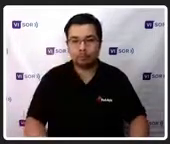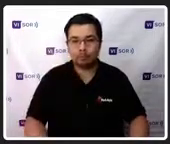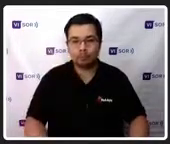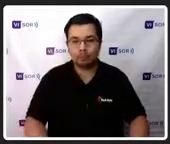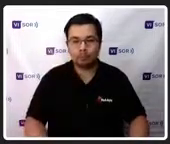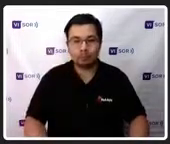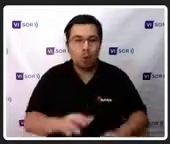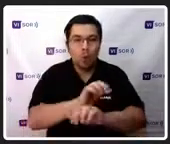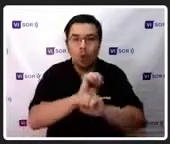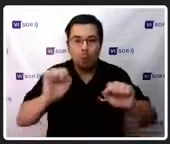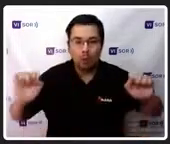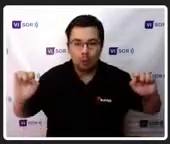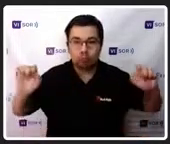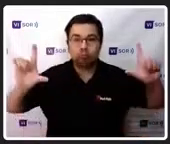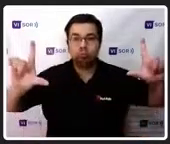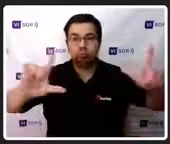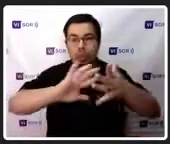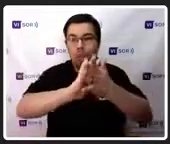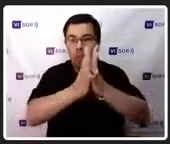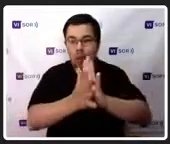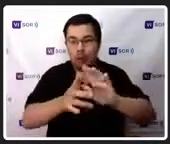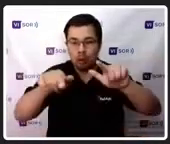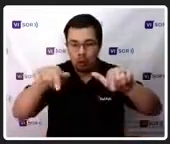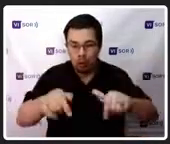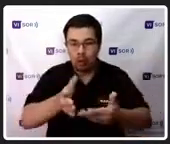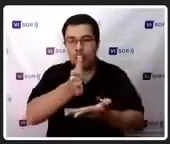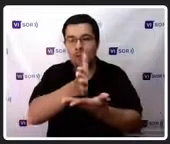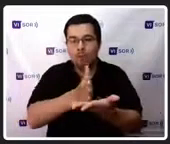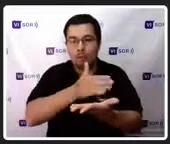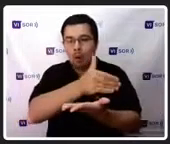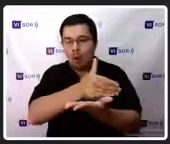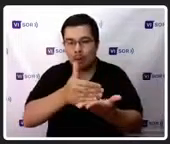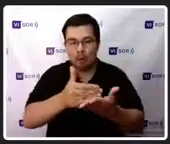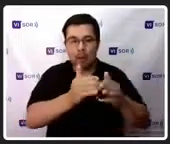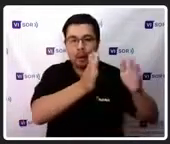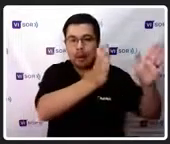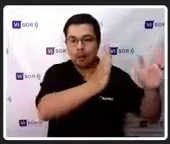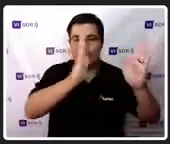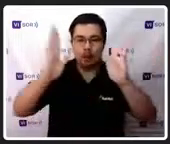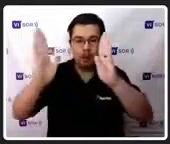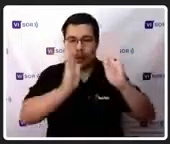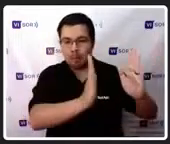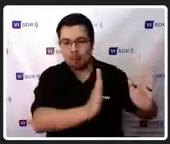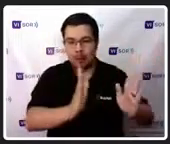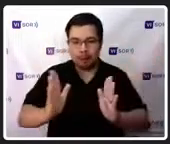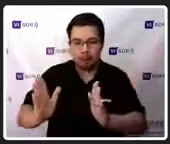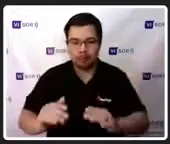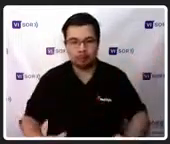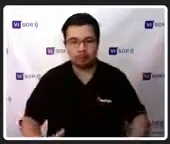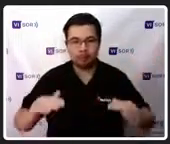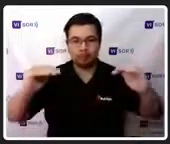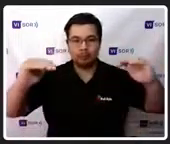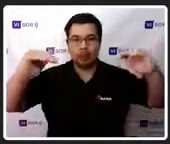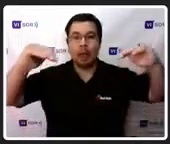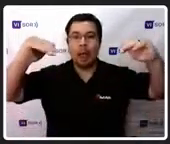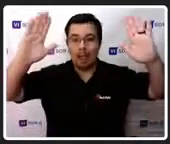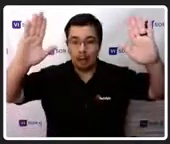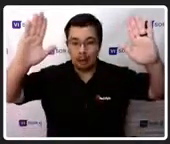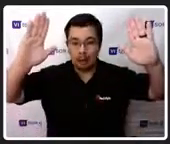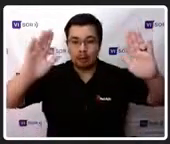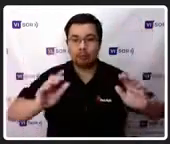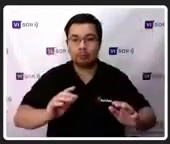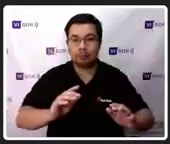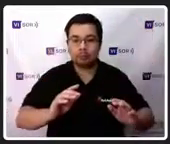de especialidad que están en el nivel superior. O de la, ¿no es cierto?, de la flecha que divide ahí la pantalla hacia arriba y, ¿no es cierto?, y luego vamos a